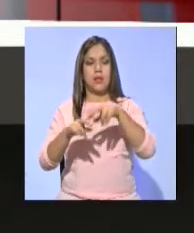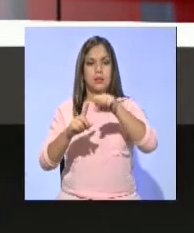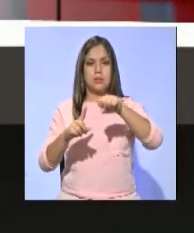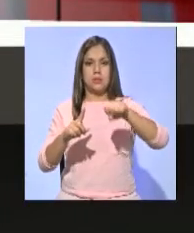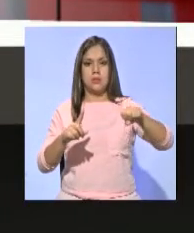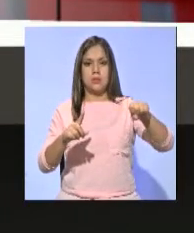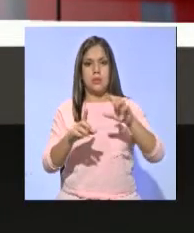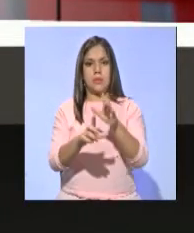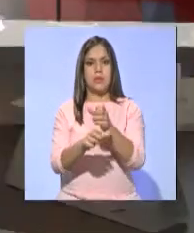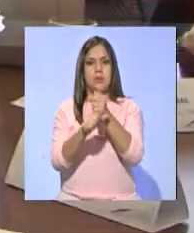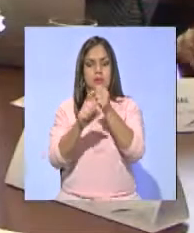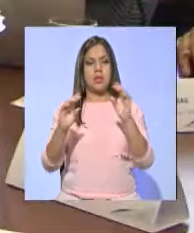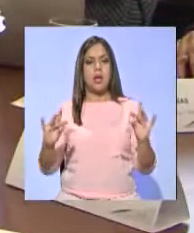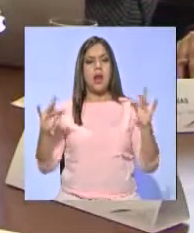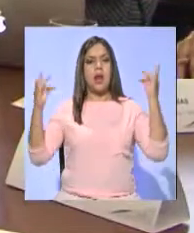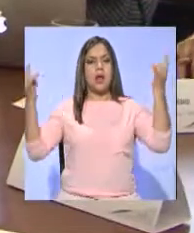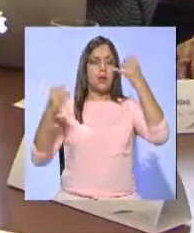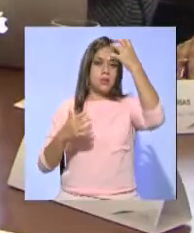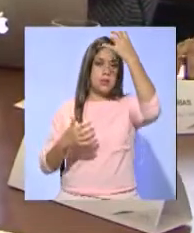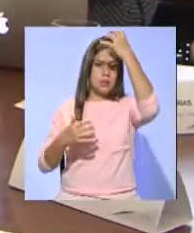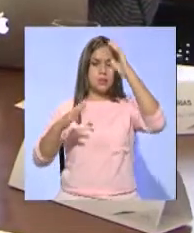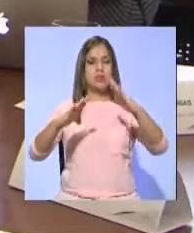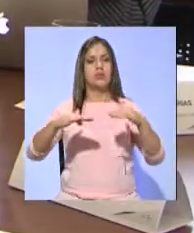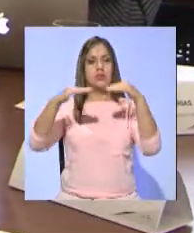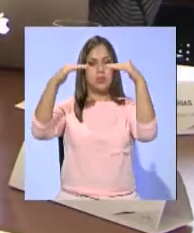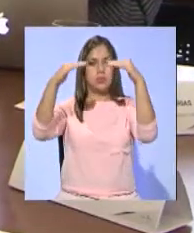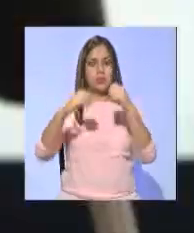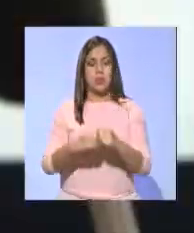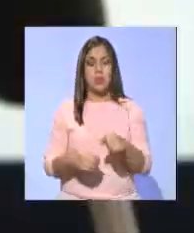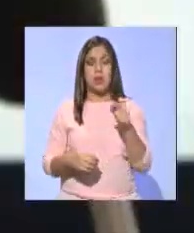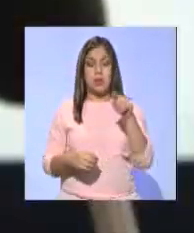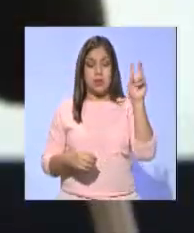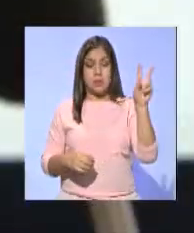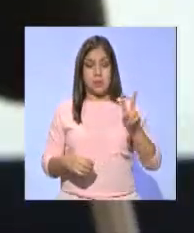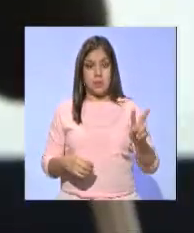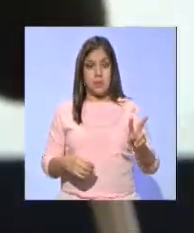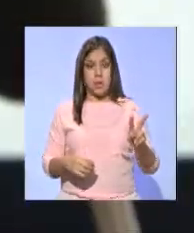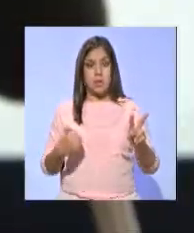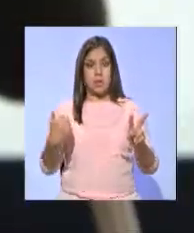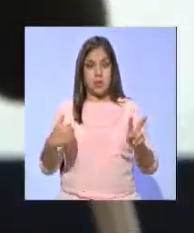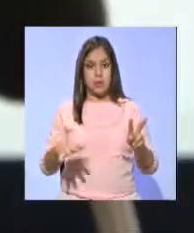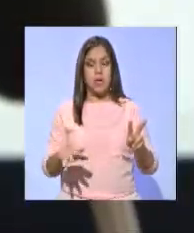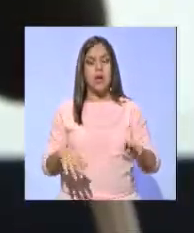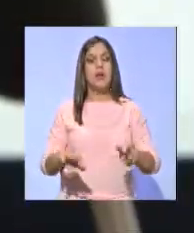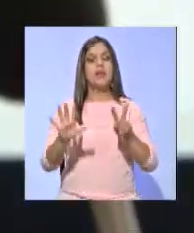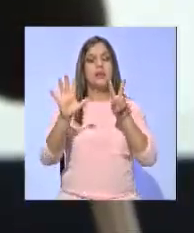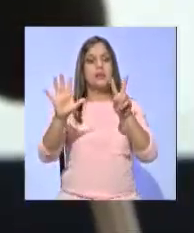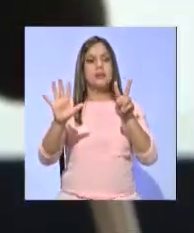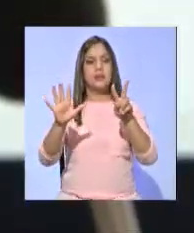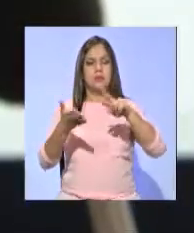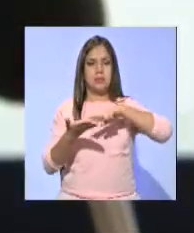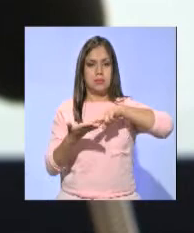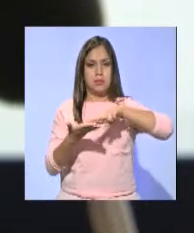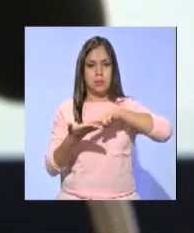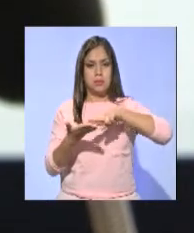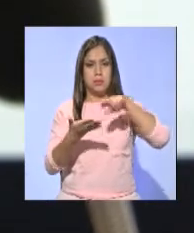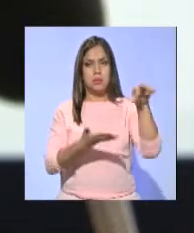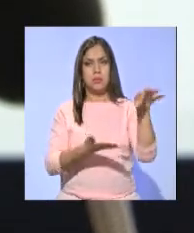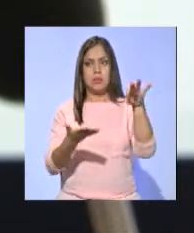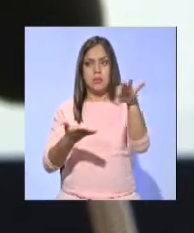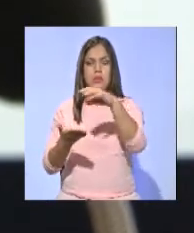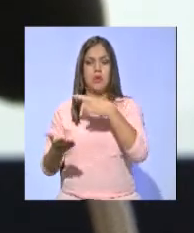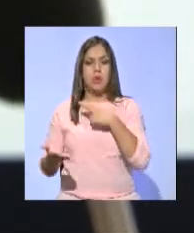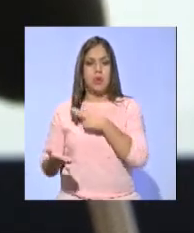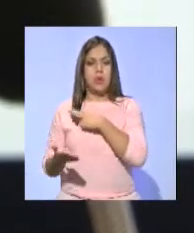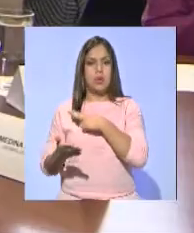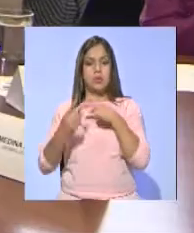de aseguramiento de la calidad de educación superior. Este viernes se llevó a cabo la séptima reunión con representantes de universidades